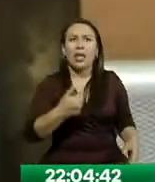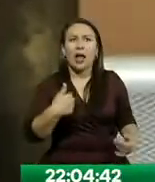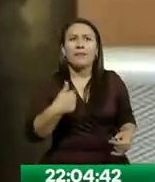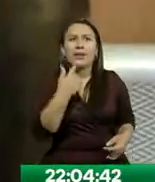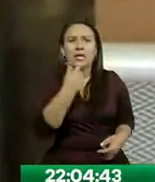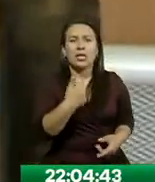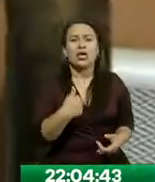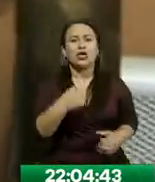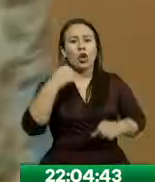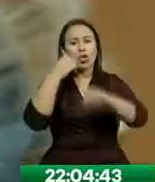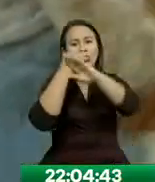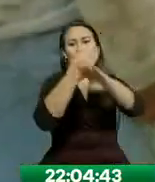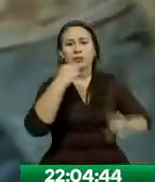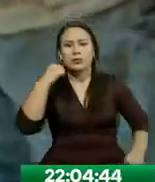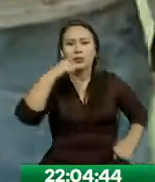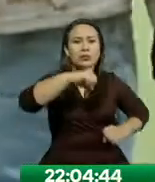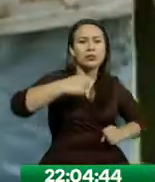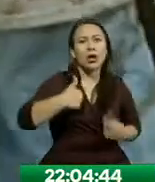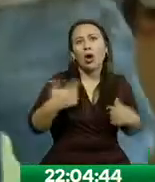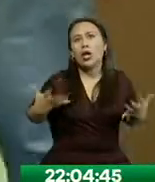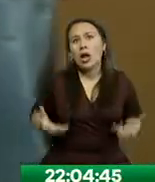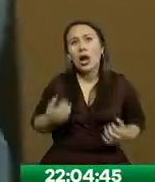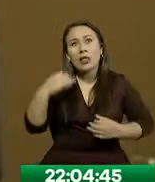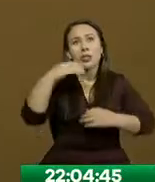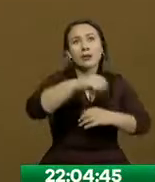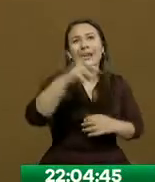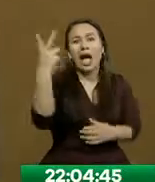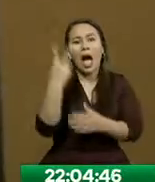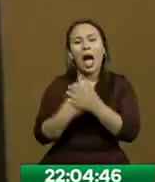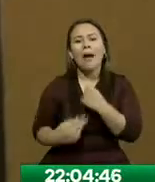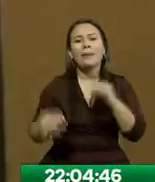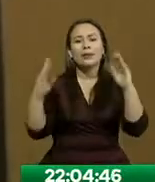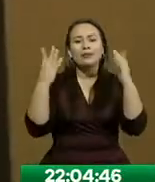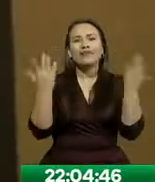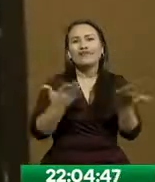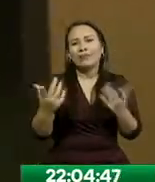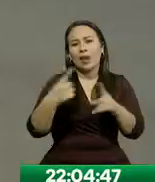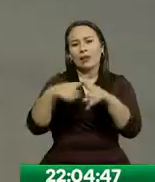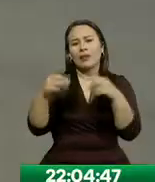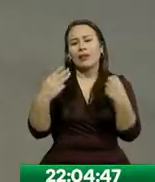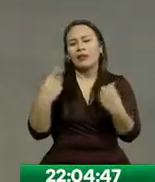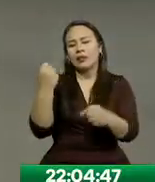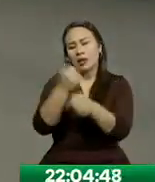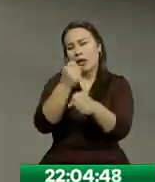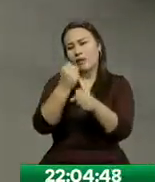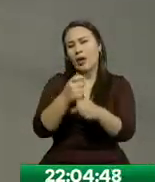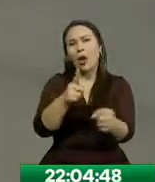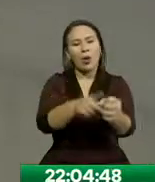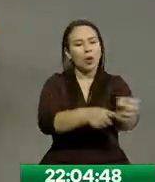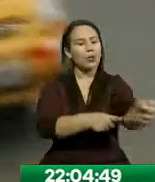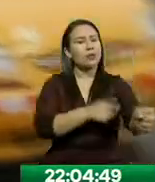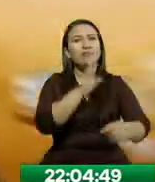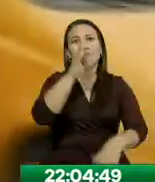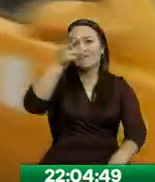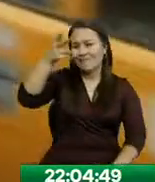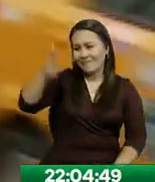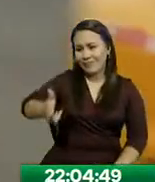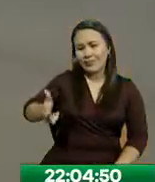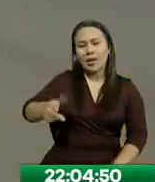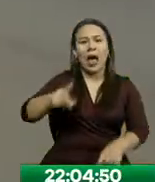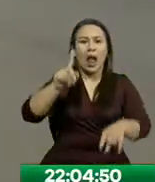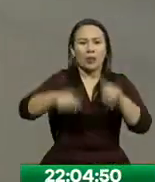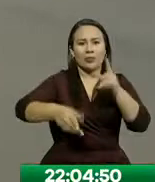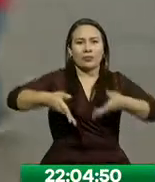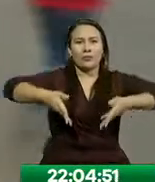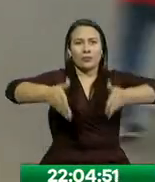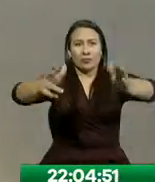único que hice fue defenderme. Ellos son camioneros dedicados a diversas tareas. Tienen por costumbre parquearse en ciertos tramos de